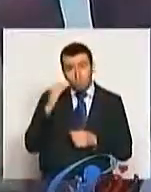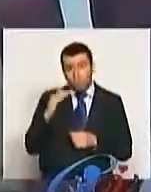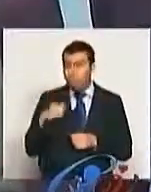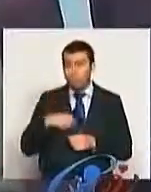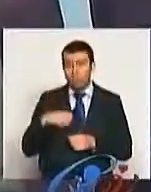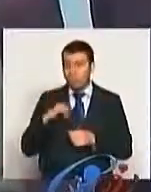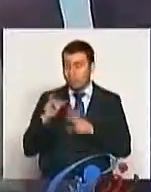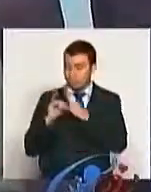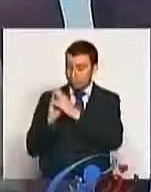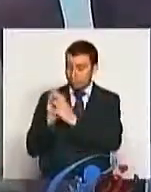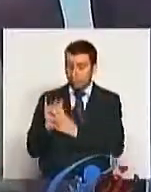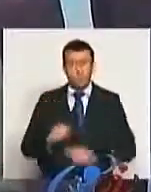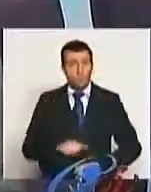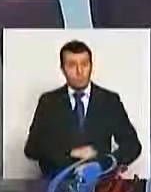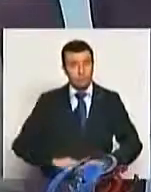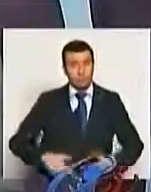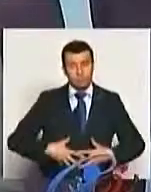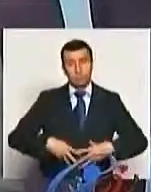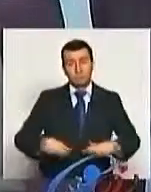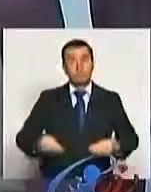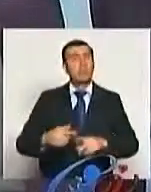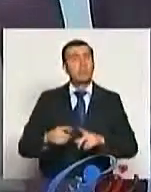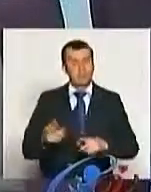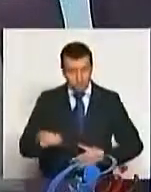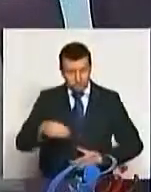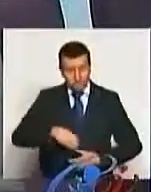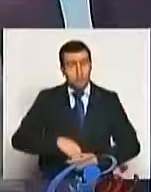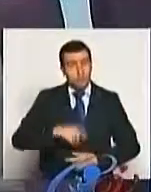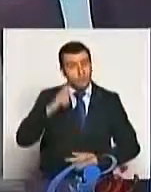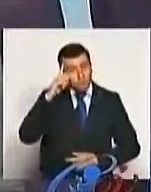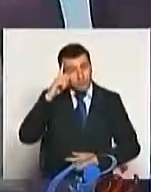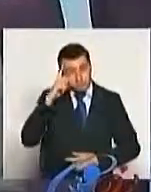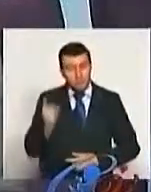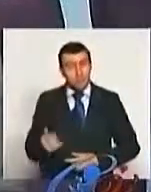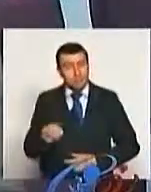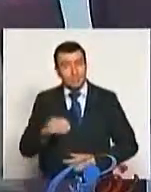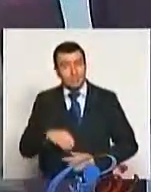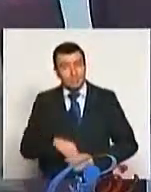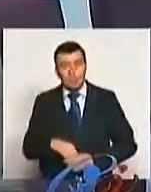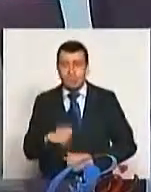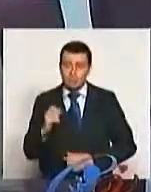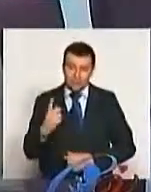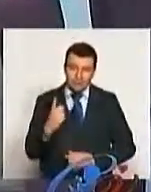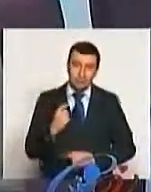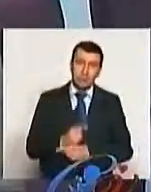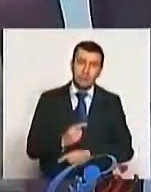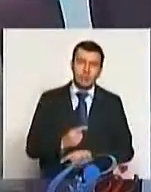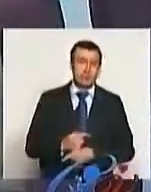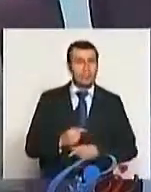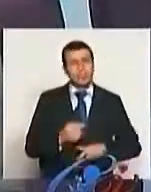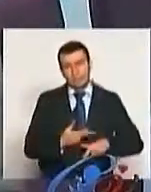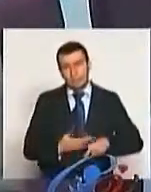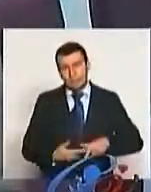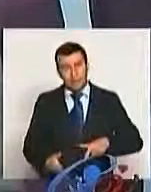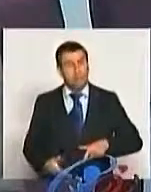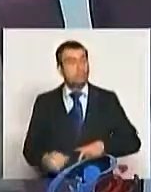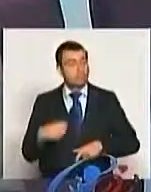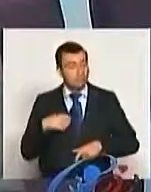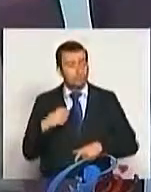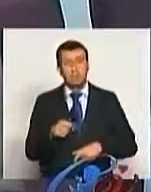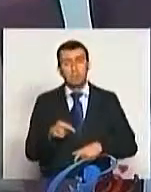útero, pero lo que le quedó de la vagina, allí hizo una reacción y un sangrado y tenía virus del